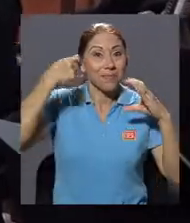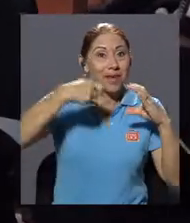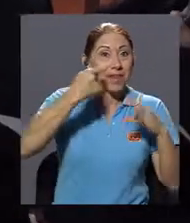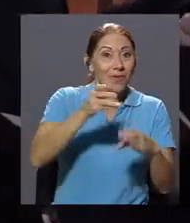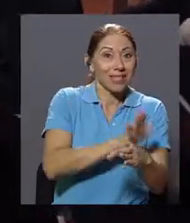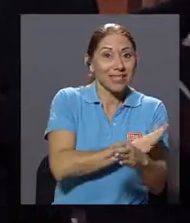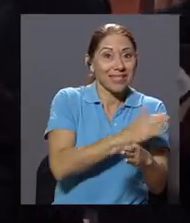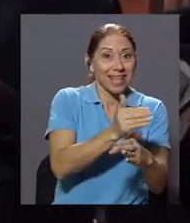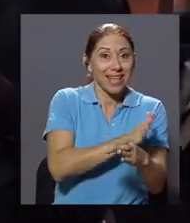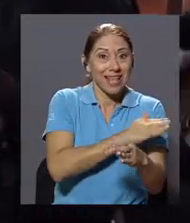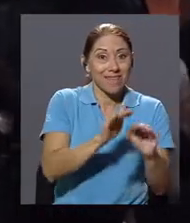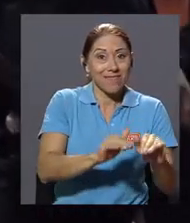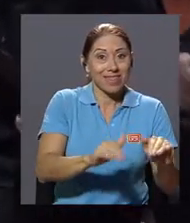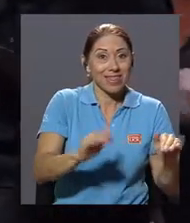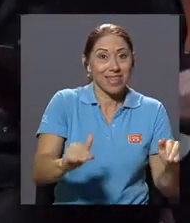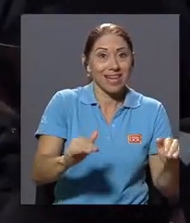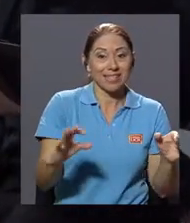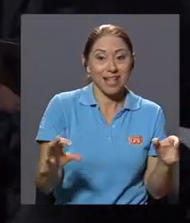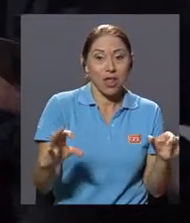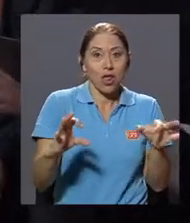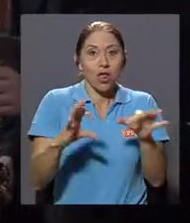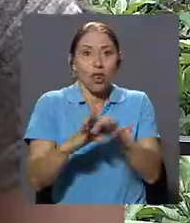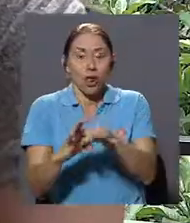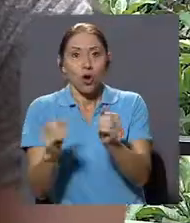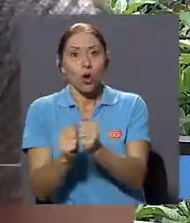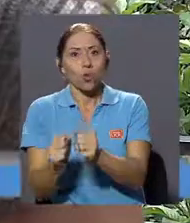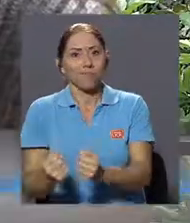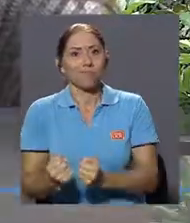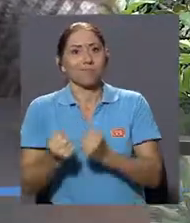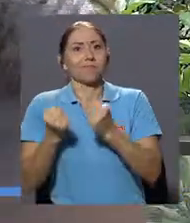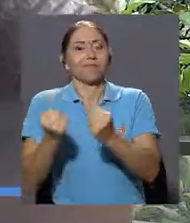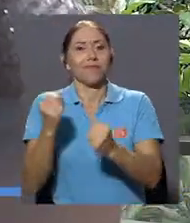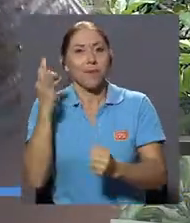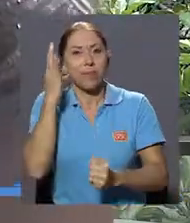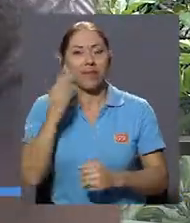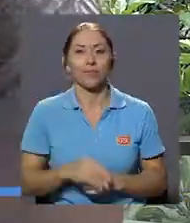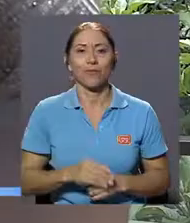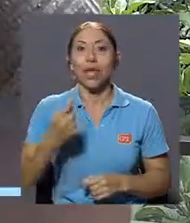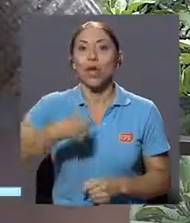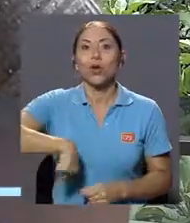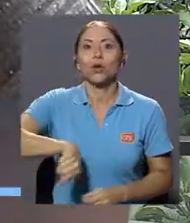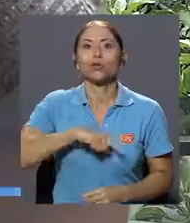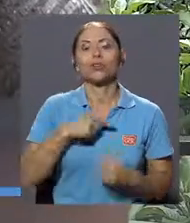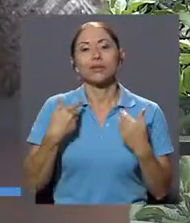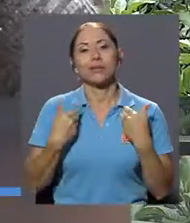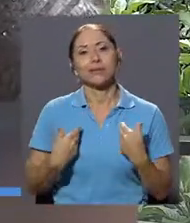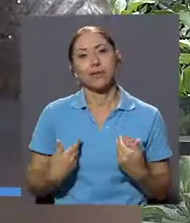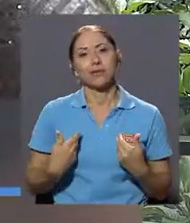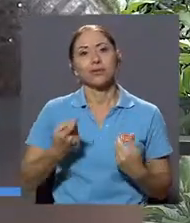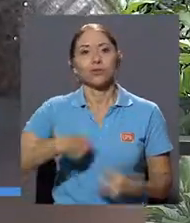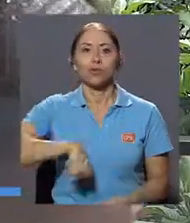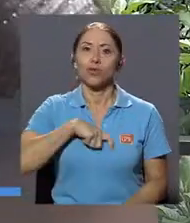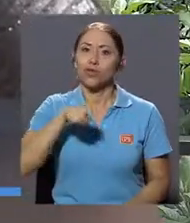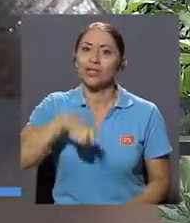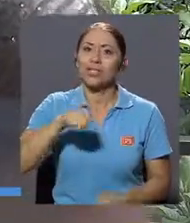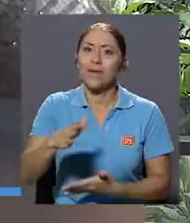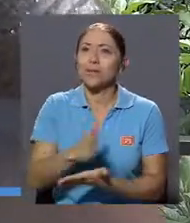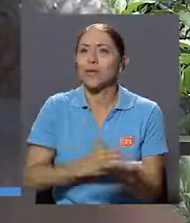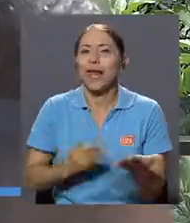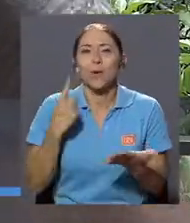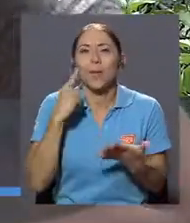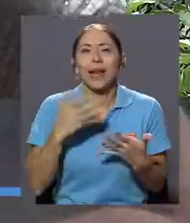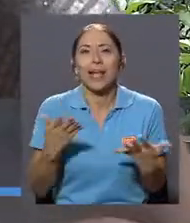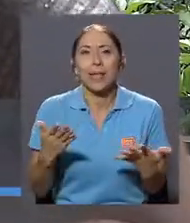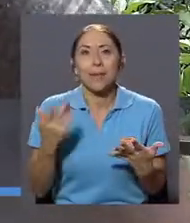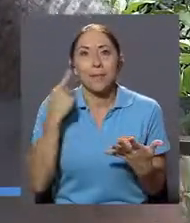un mensaje de empoderamiento femenino. Estábamos cansados y necesitábamos algo que nos ayudara también a mover los conciertos, algo